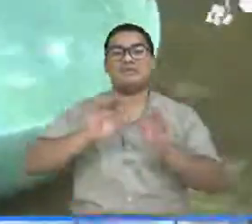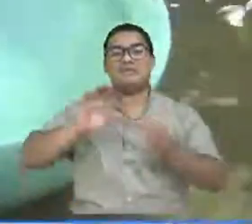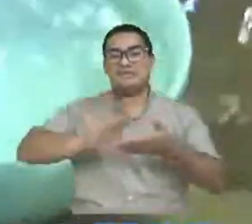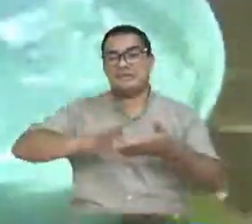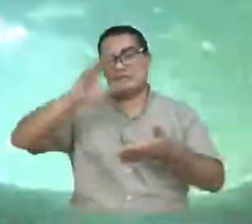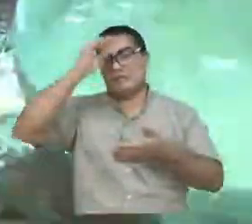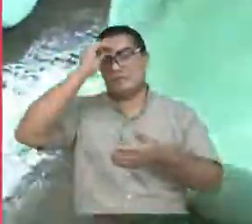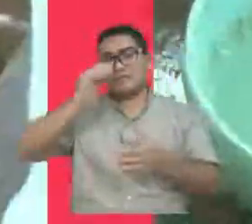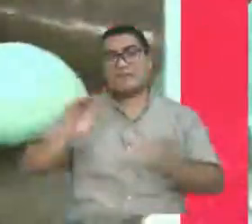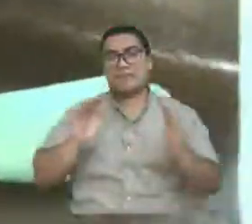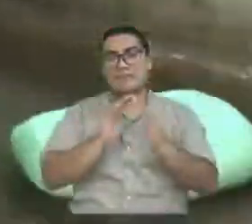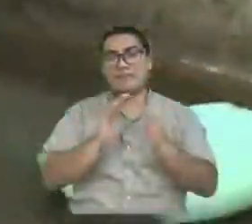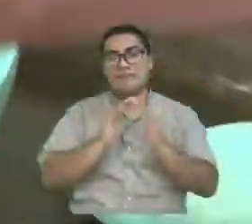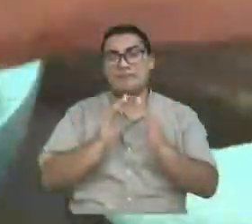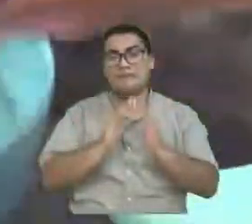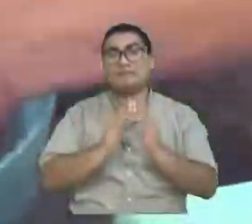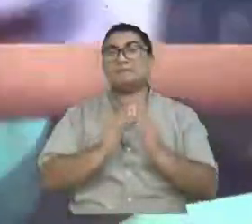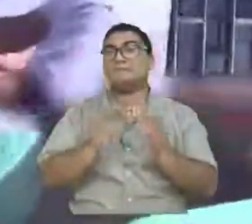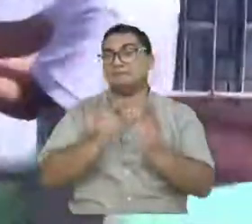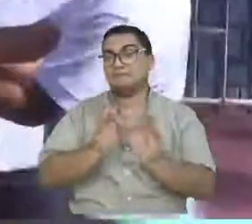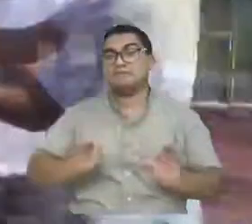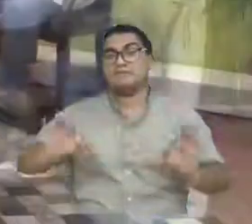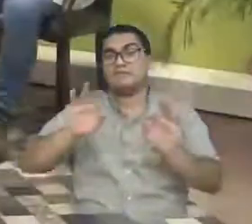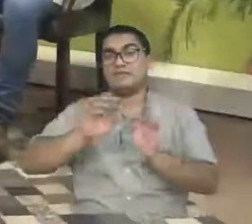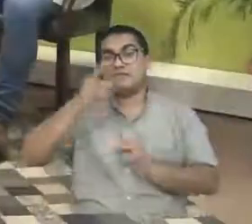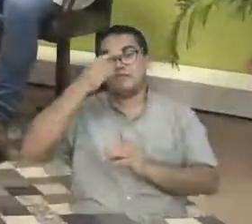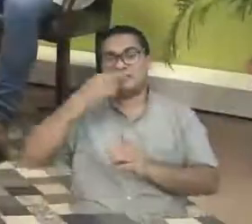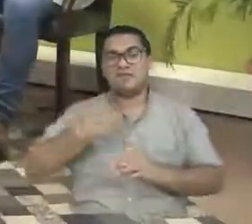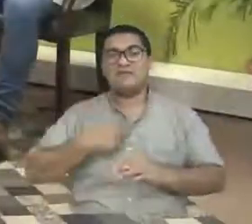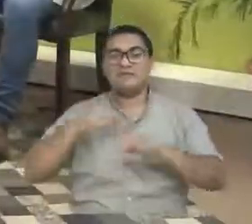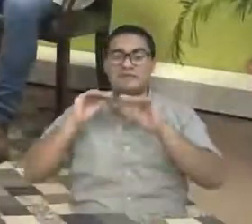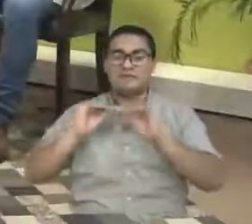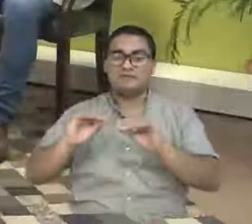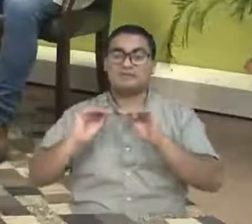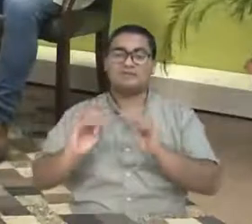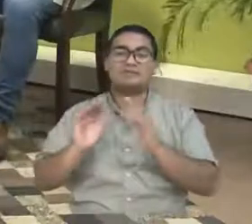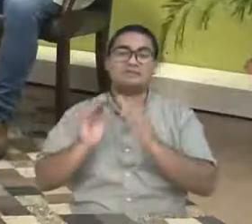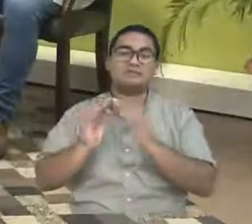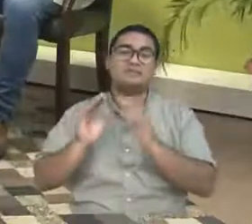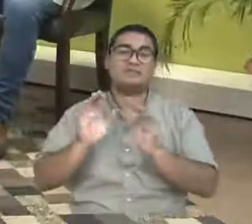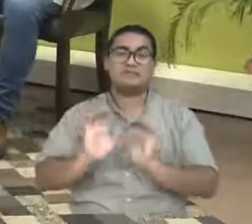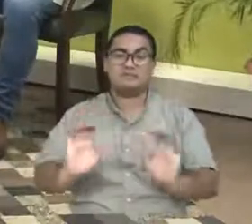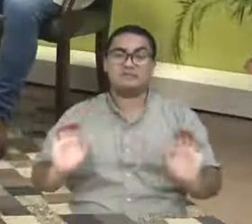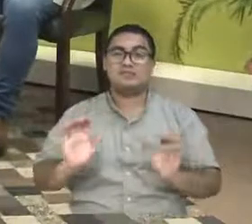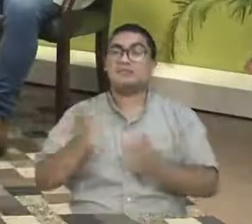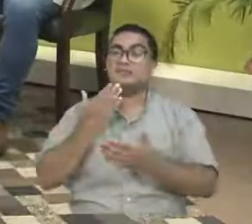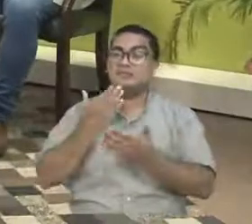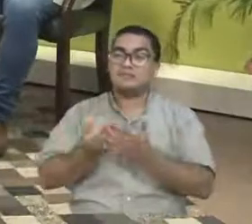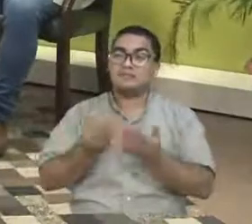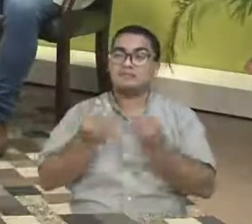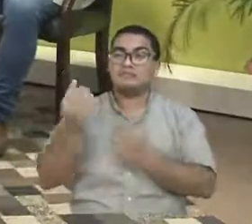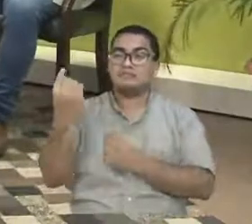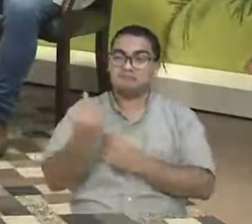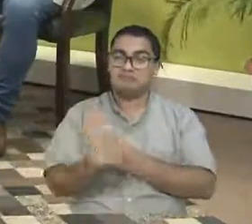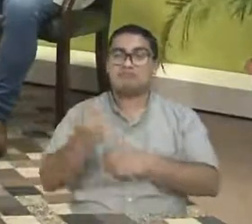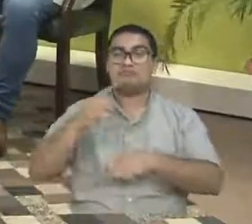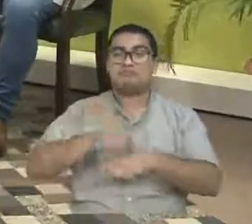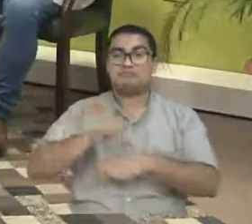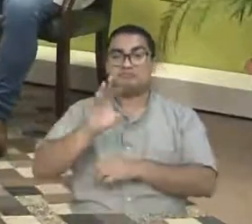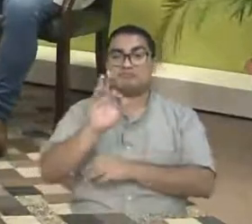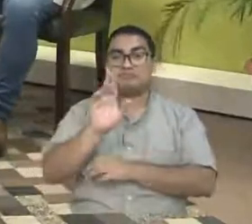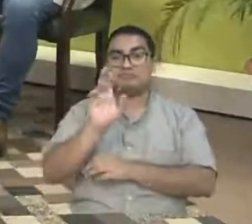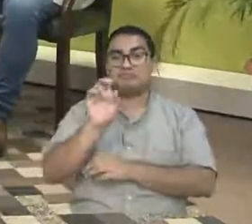casa. Okay. Somos los principales responsables de eso. Le agradecemos entonces al doctor Franklin Machado por su valioso tiempo y habernos dado